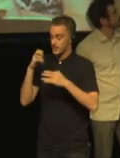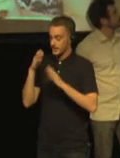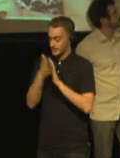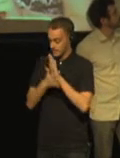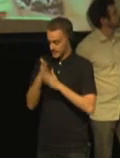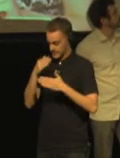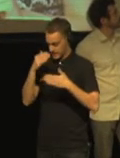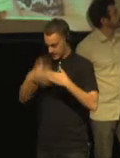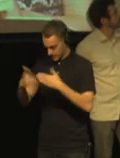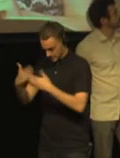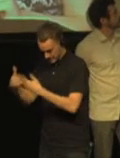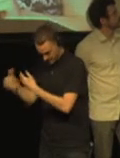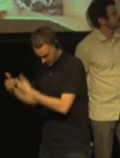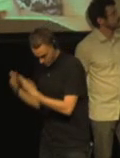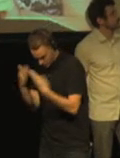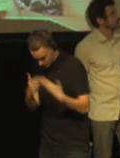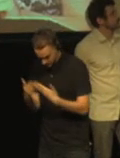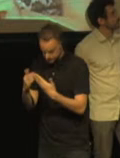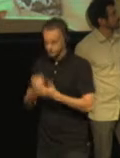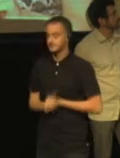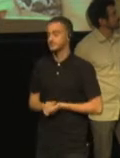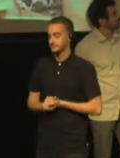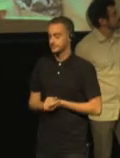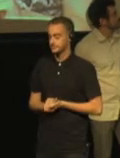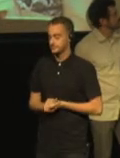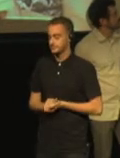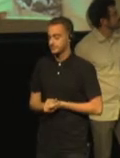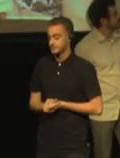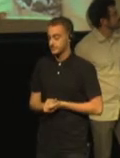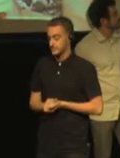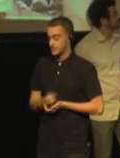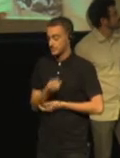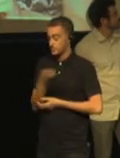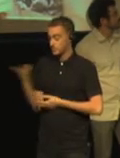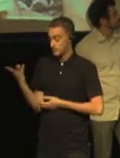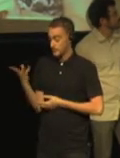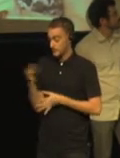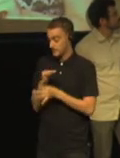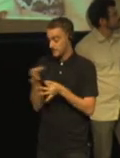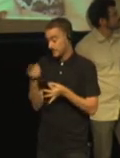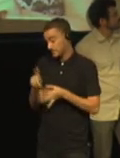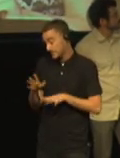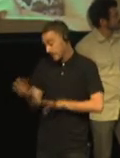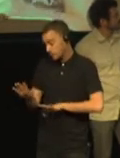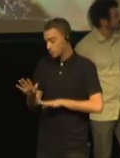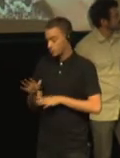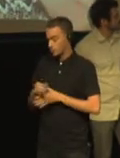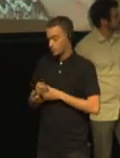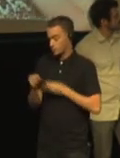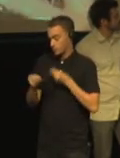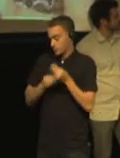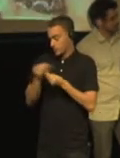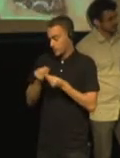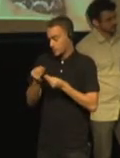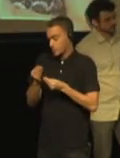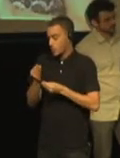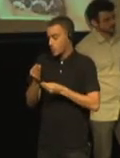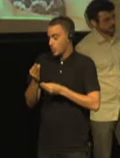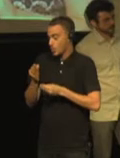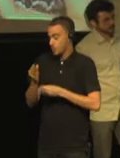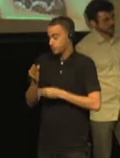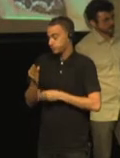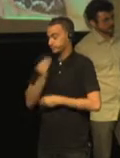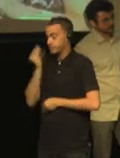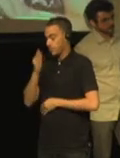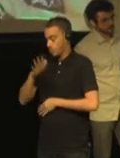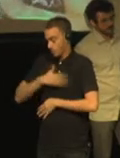perfecto. Las cifras no son perfectas, pero es lo mejor que hemos podido hacer dadas las circunstancias. Y desgraciadamente nosotros